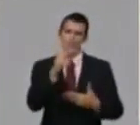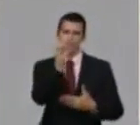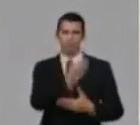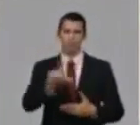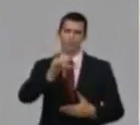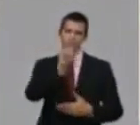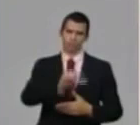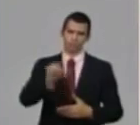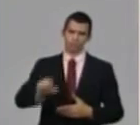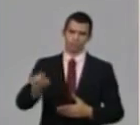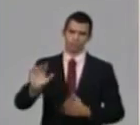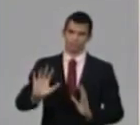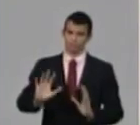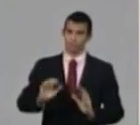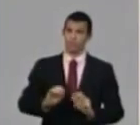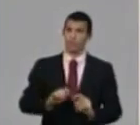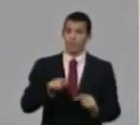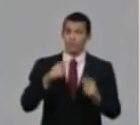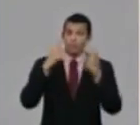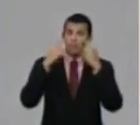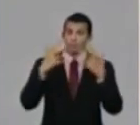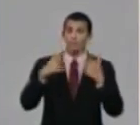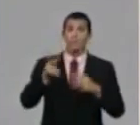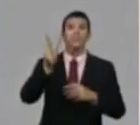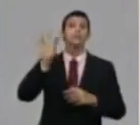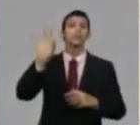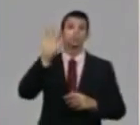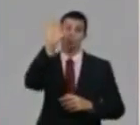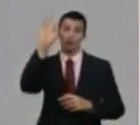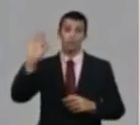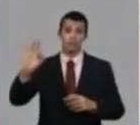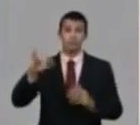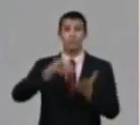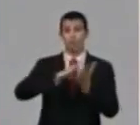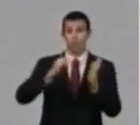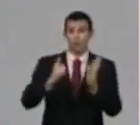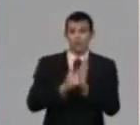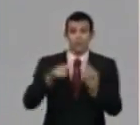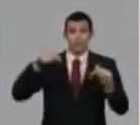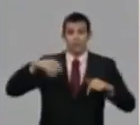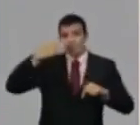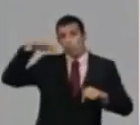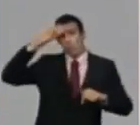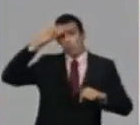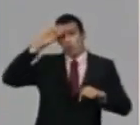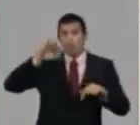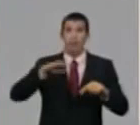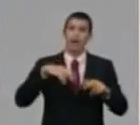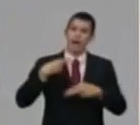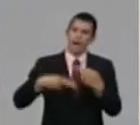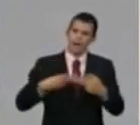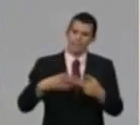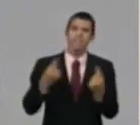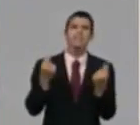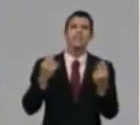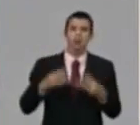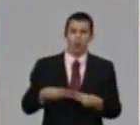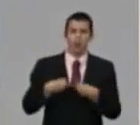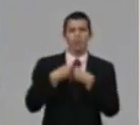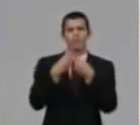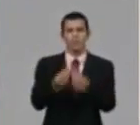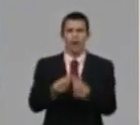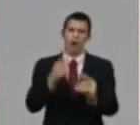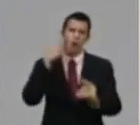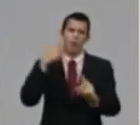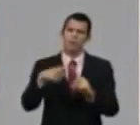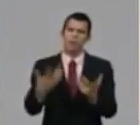una definición, es una prioridad que se está dando dentro de nuestro proyecto social a todo este de atención médica, el desarrollo científico de la